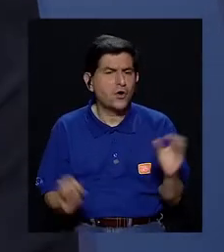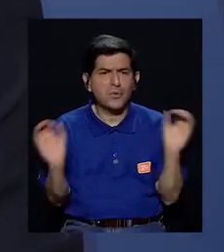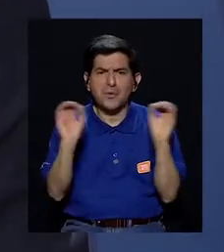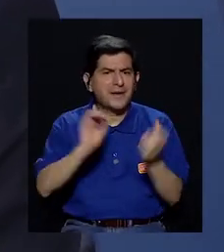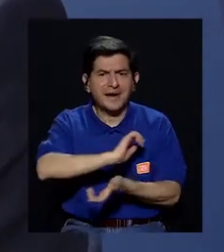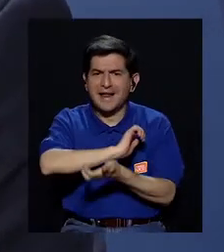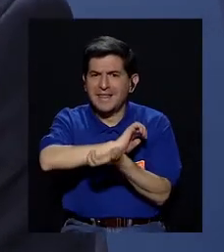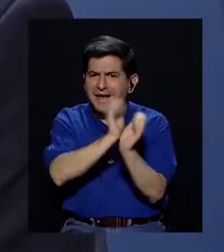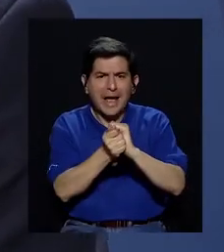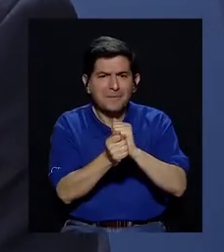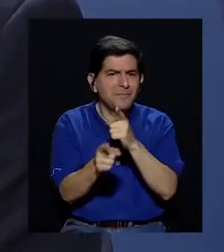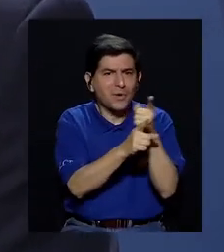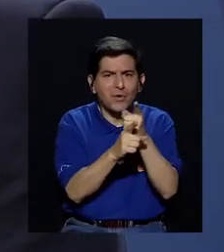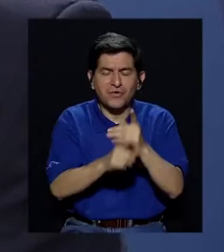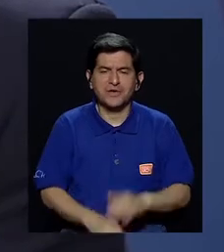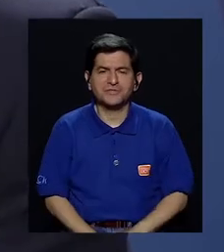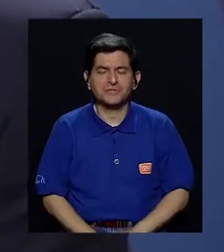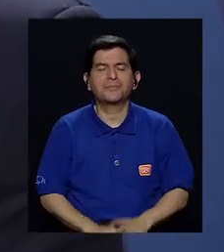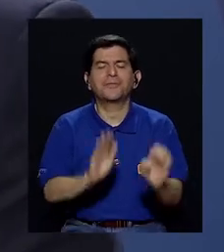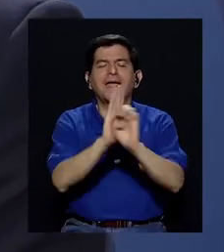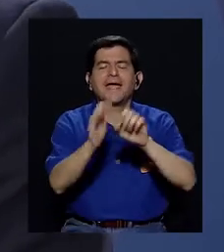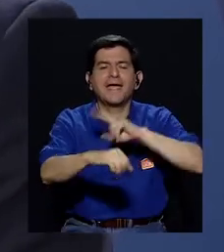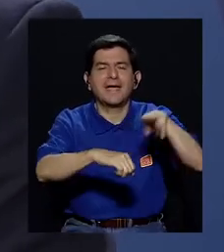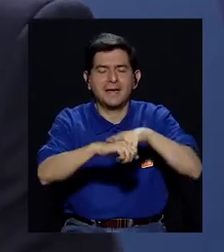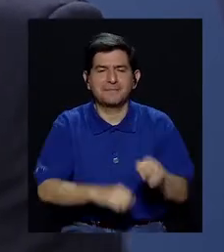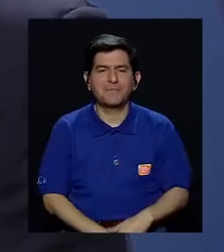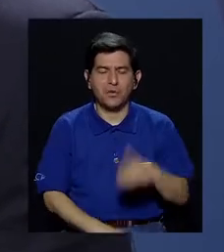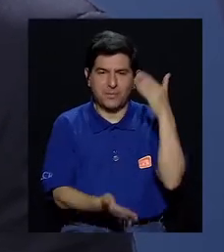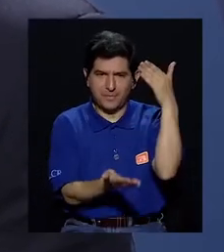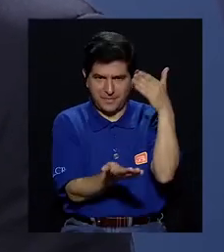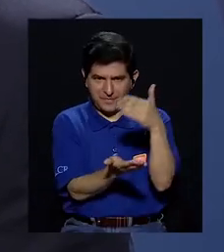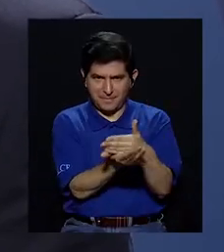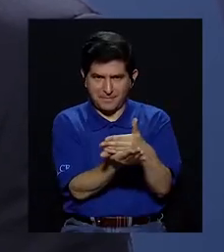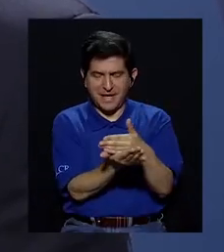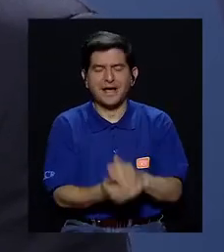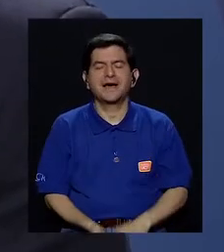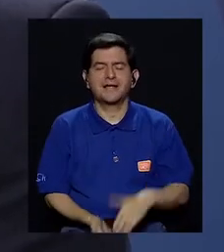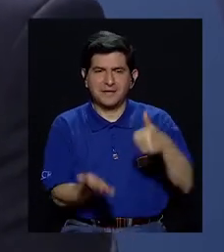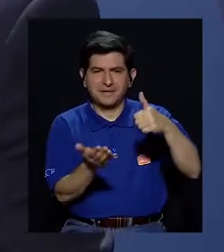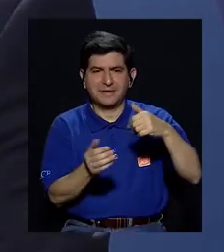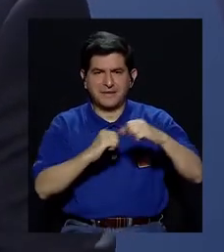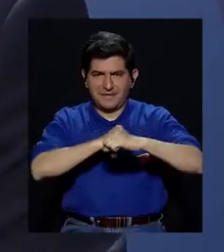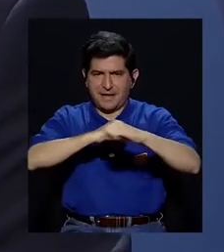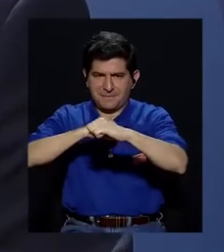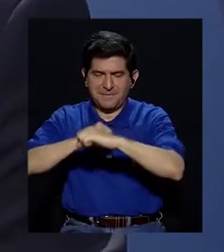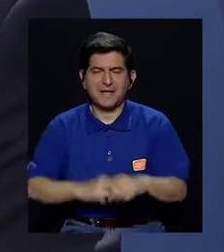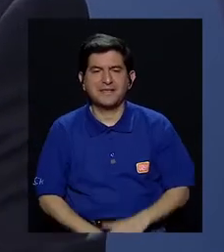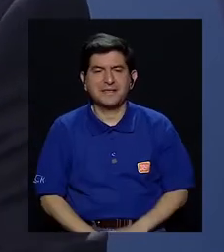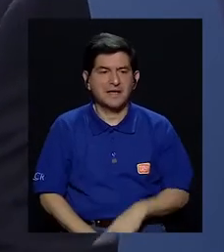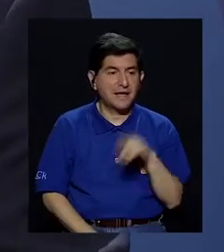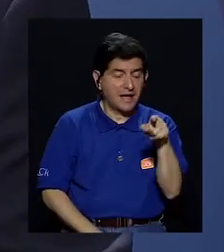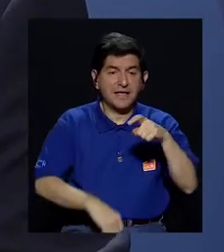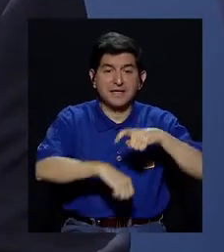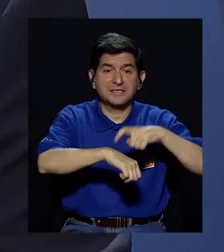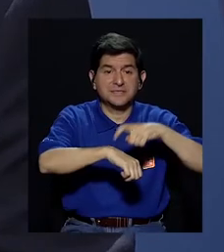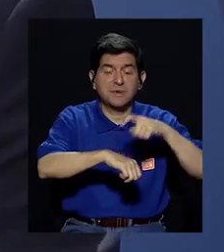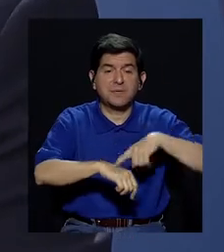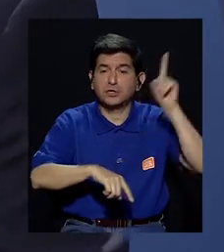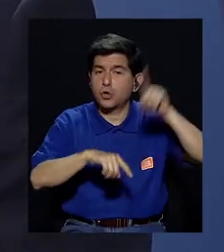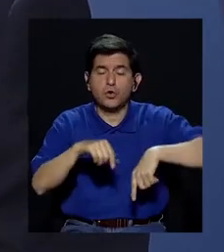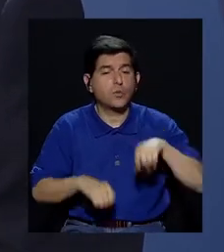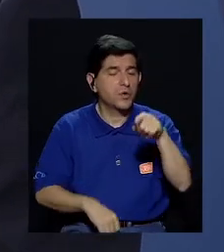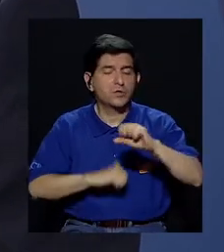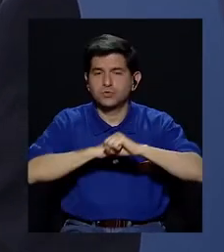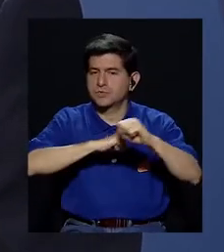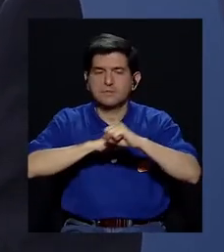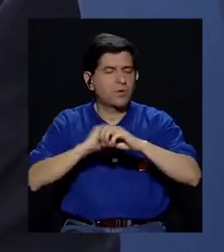ritmo de corrección típico ejemplo la vida electoral o sea durante la veda cual la única restricción que no